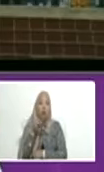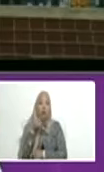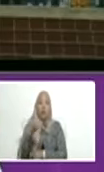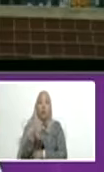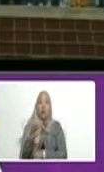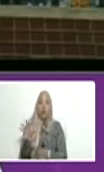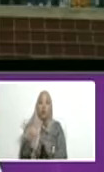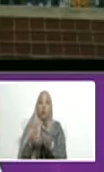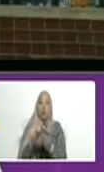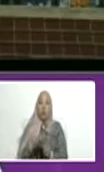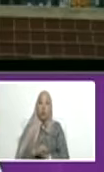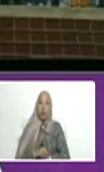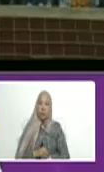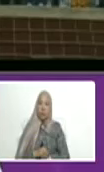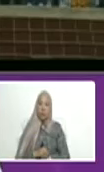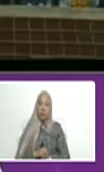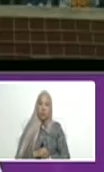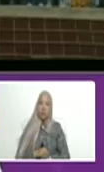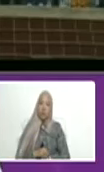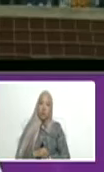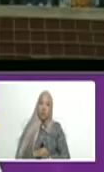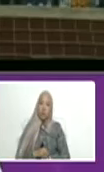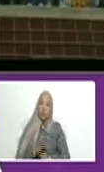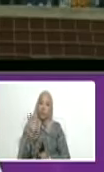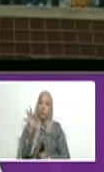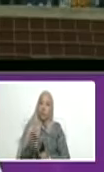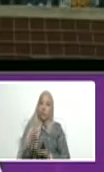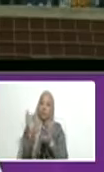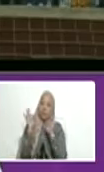unidos. Se los garantizo.